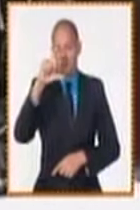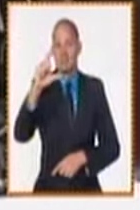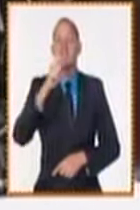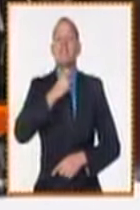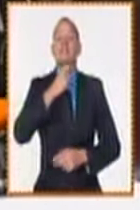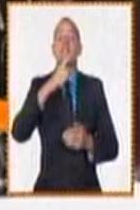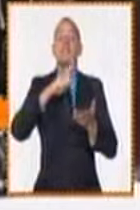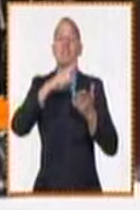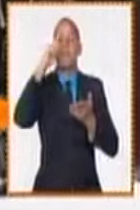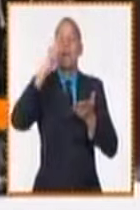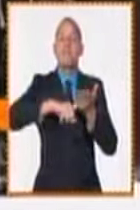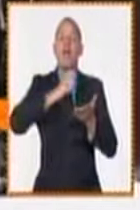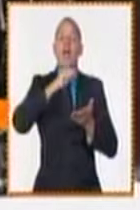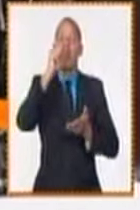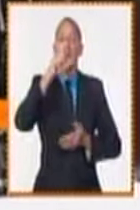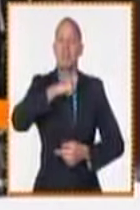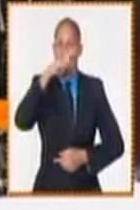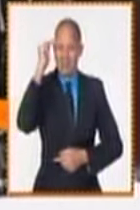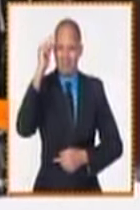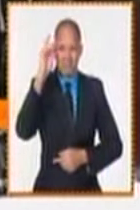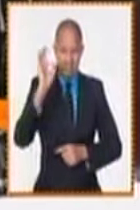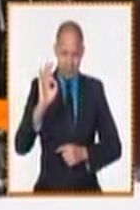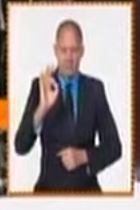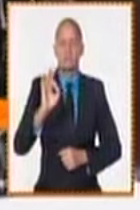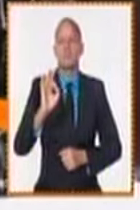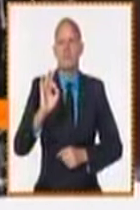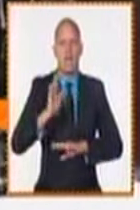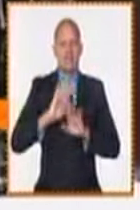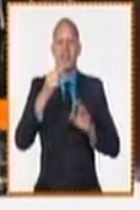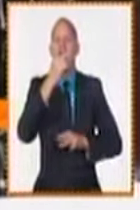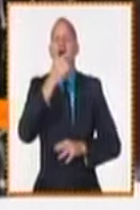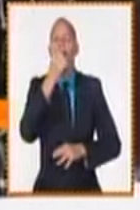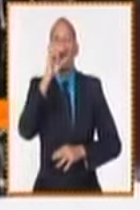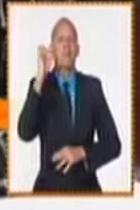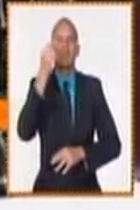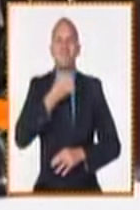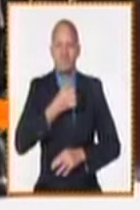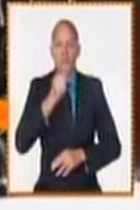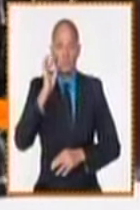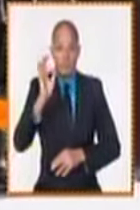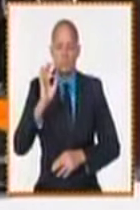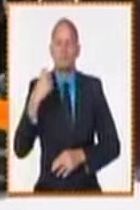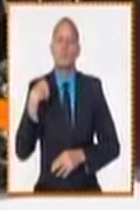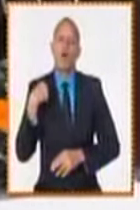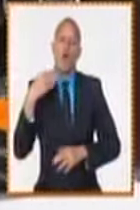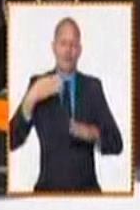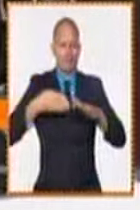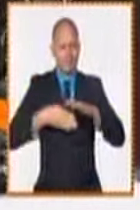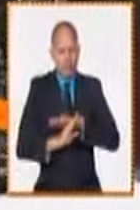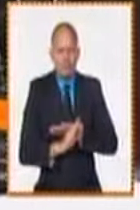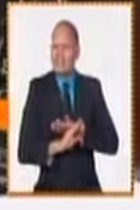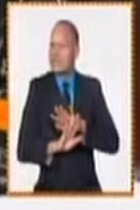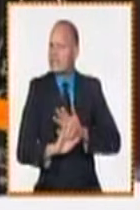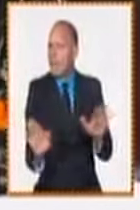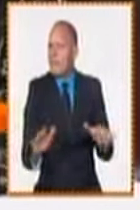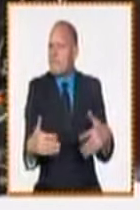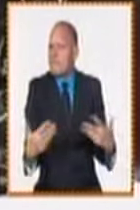constituyó el grito de la de Majagua, devino una de las páginas más extraordinarias desde el punto de vista